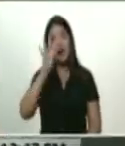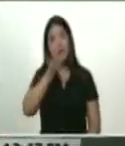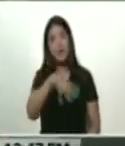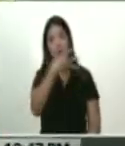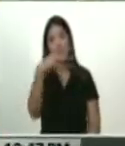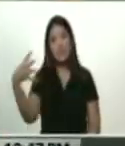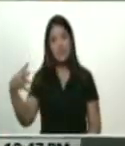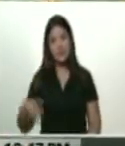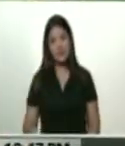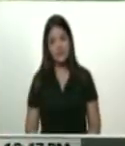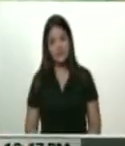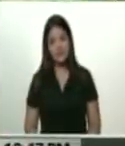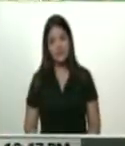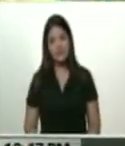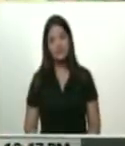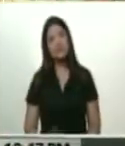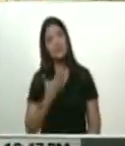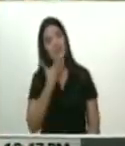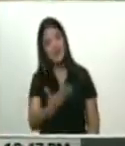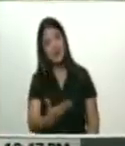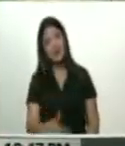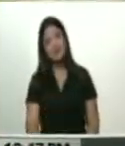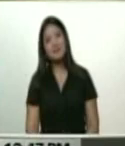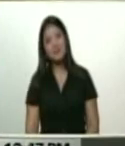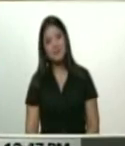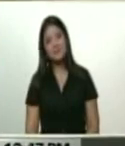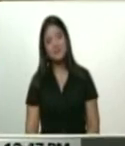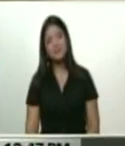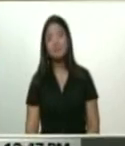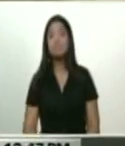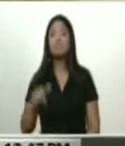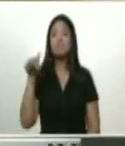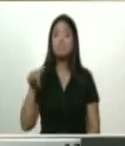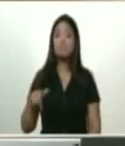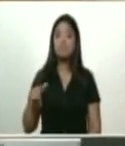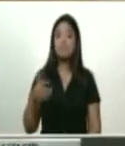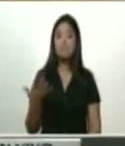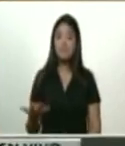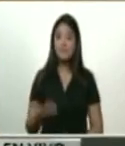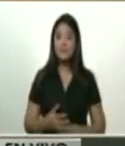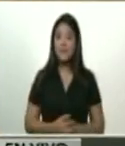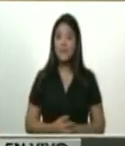de Suena Caracas. Muchas gracias, gobernador. Y el día de hoy ya